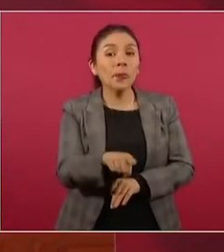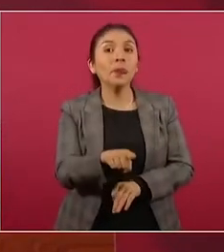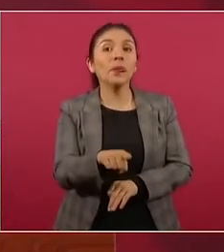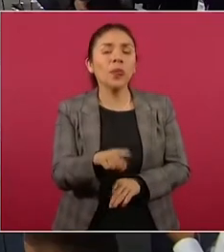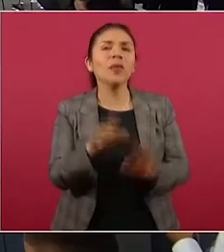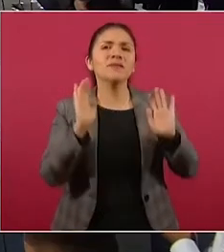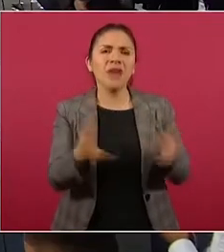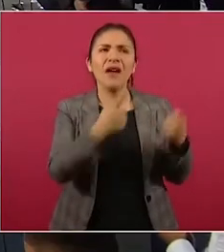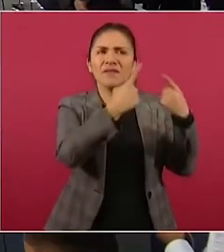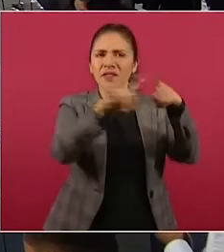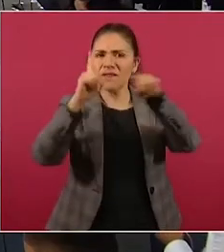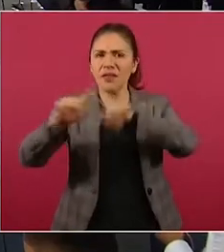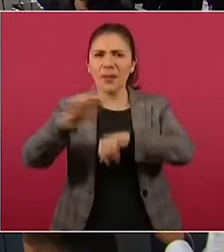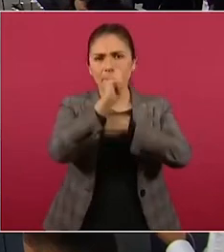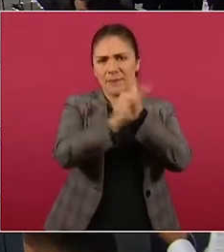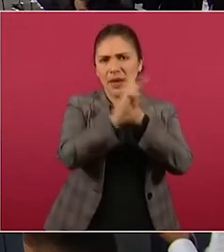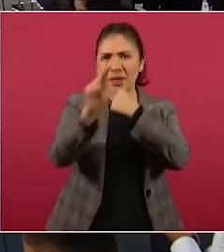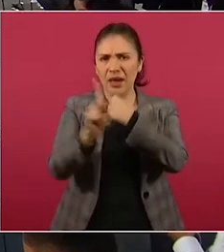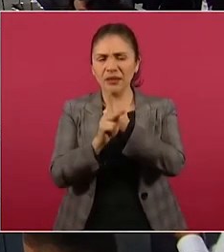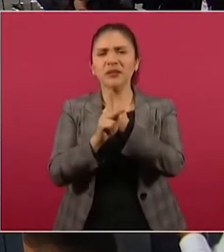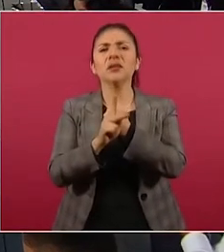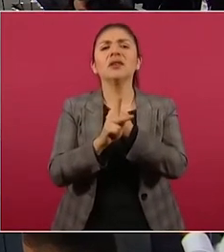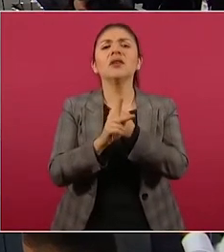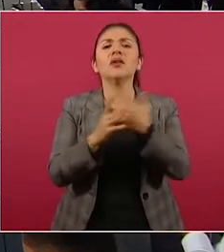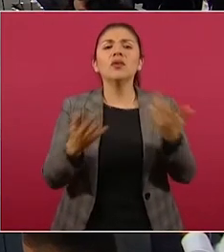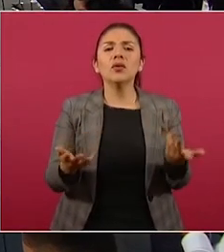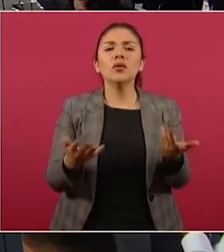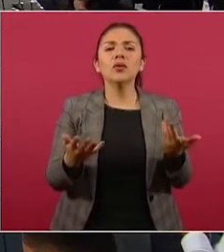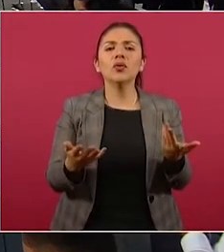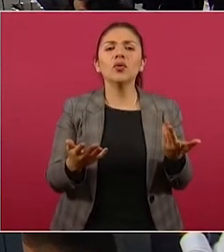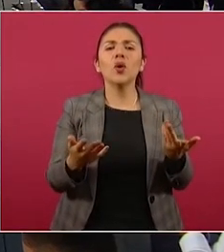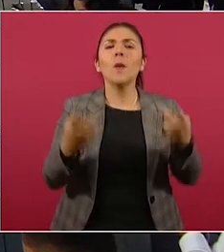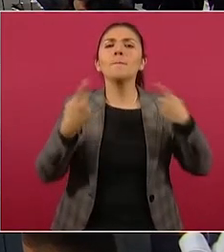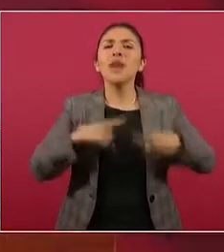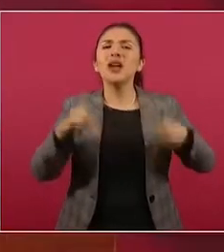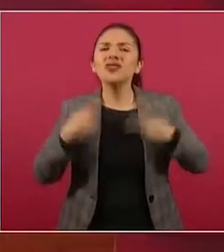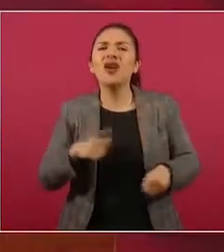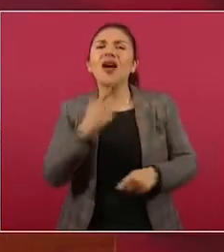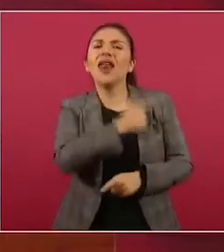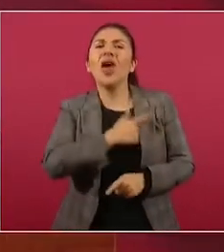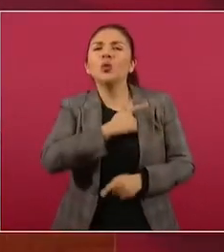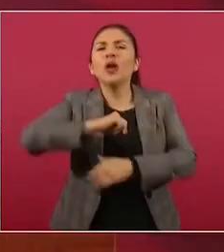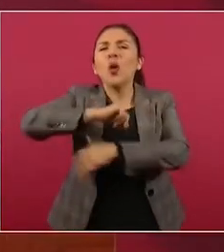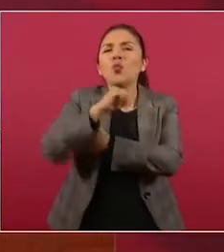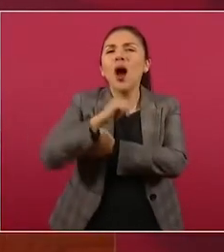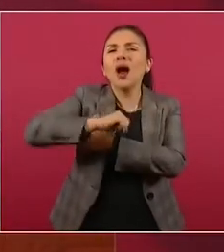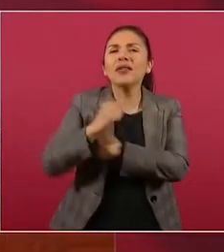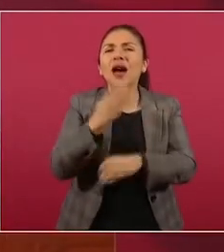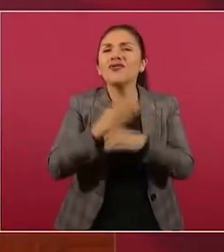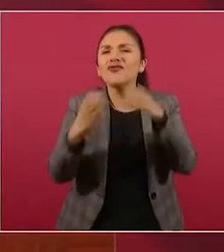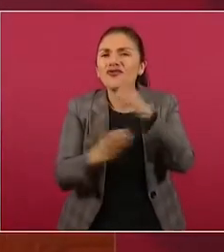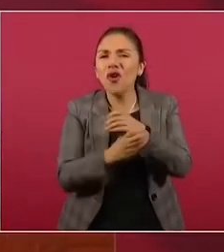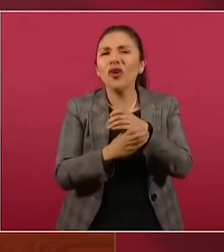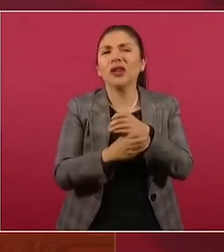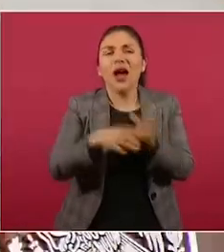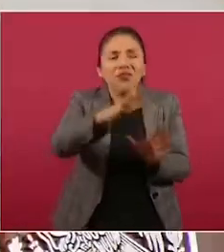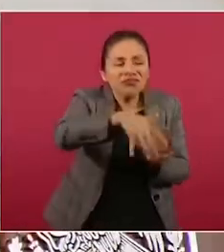en varios países diversos coleccionistas o sus descendientes